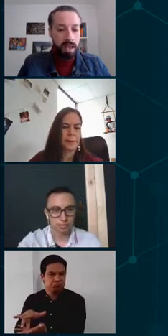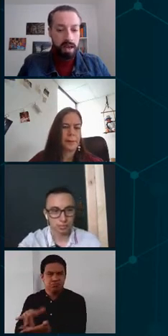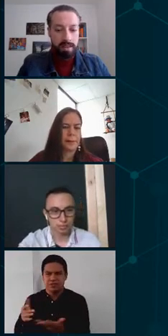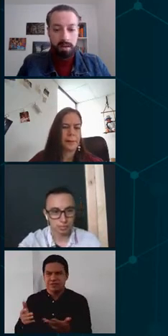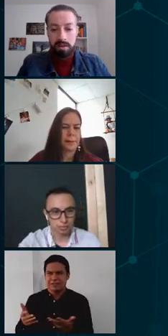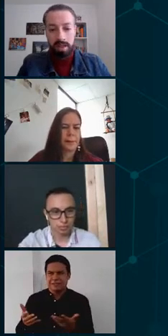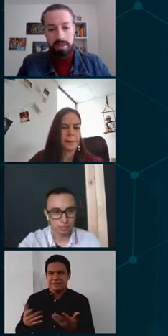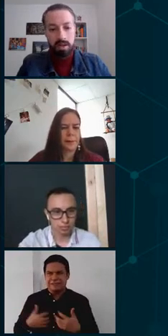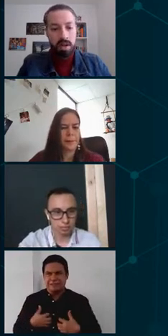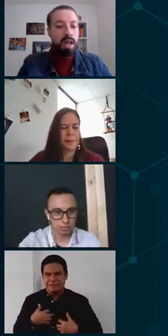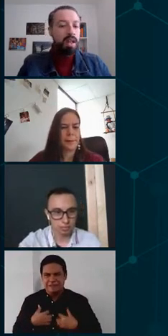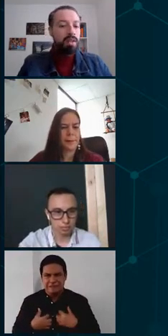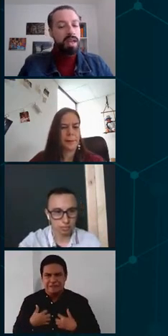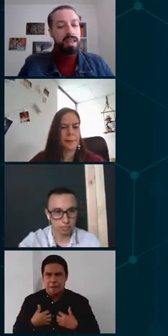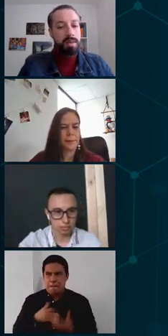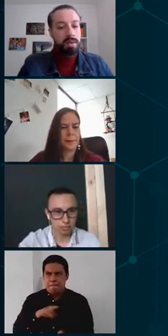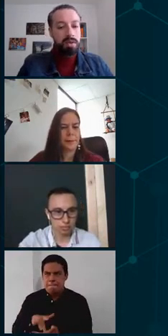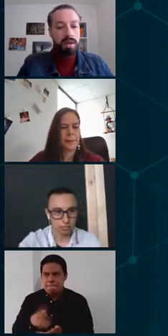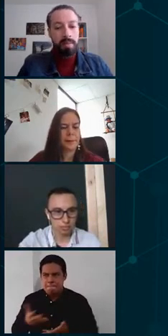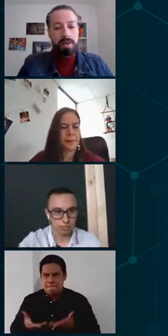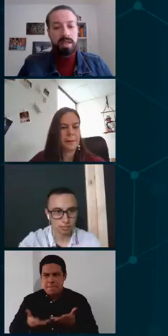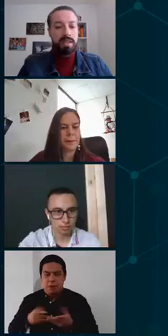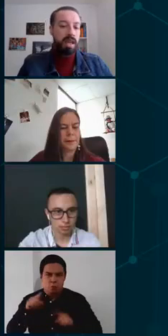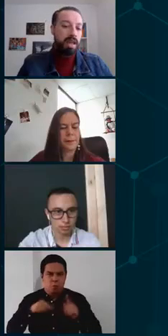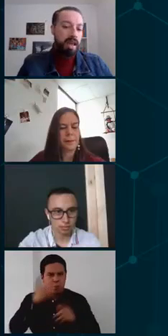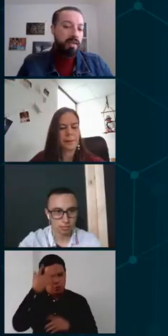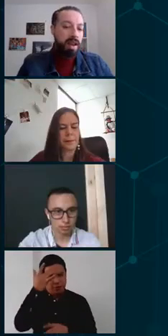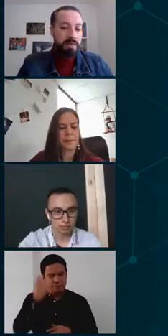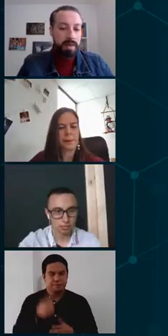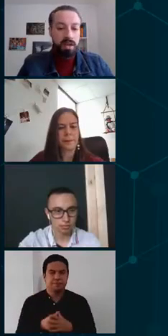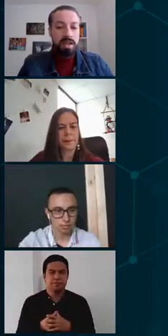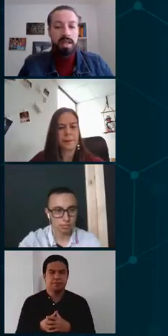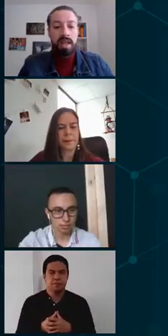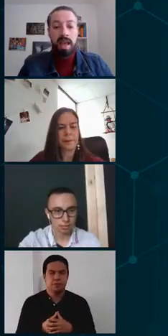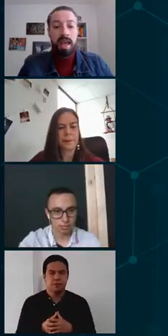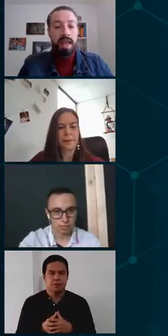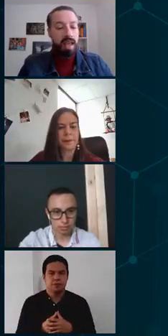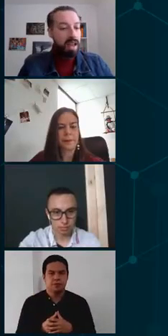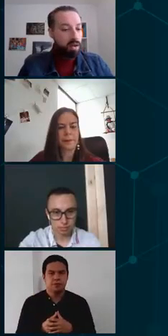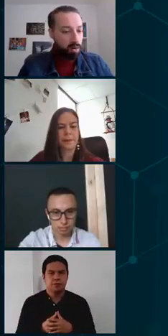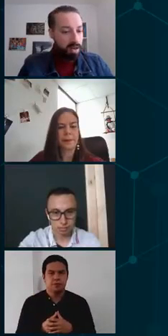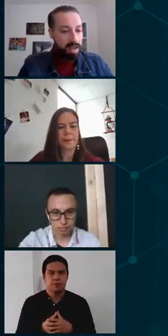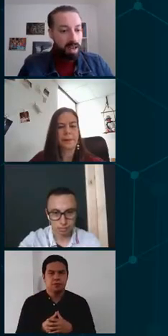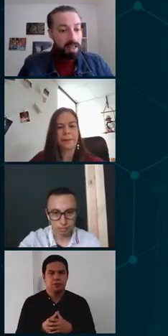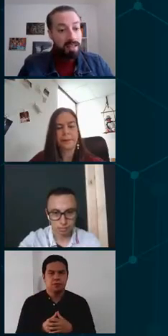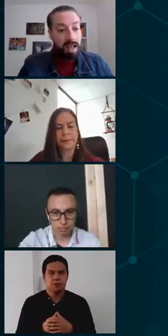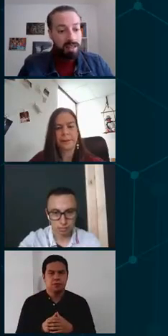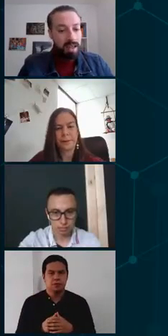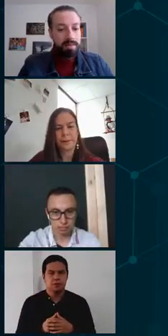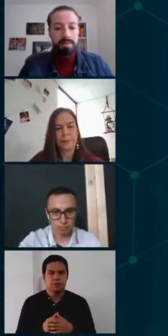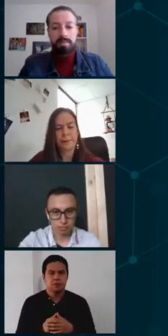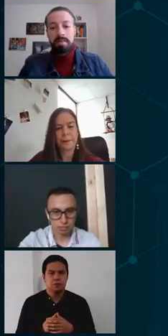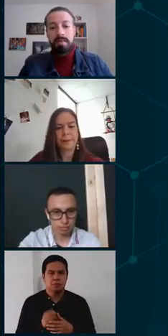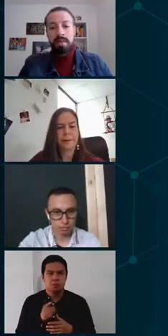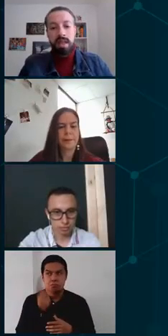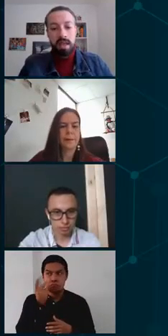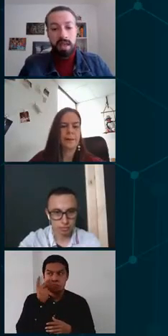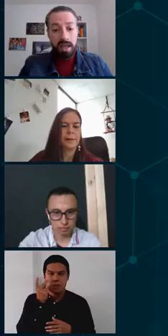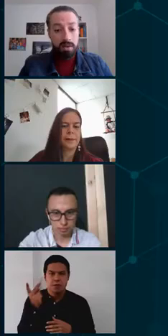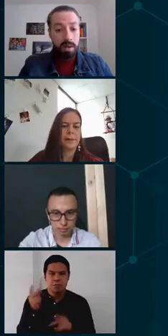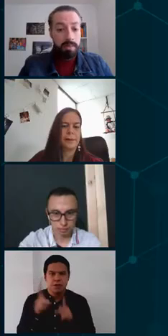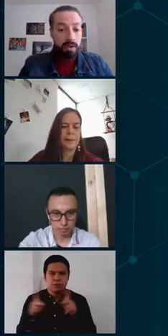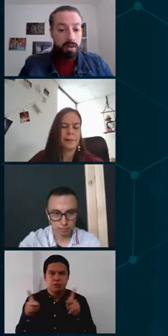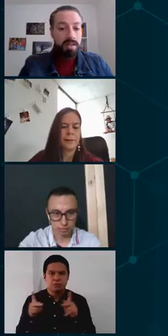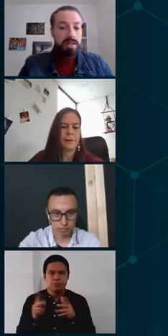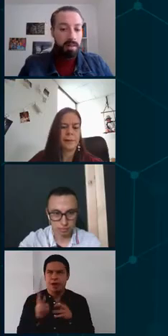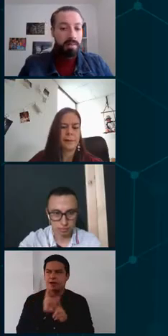movimiento en ese contexto. Entonces, aquí tenemos unos ejemplos y es que, ¿qué ven las personas que no guardan la distancia y